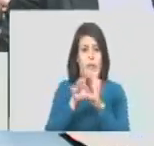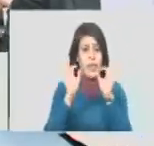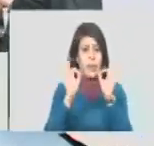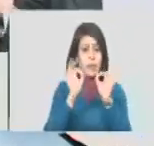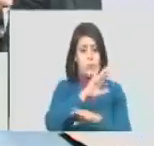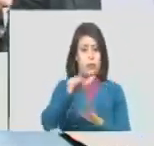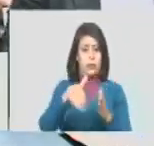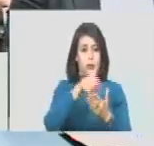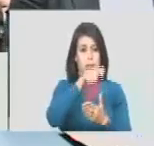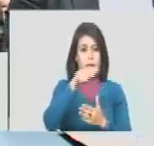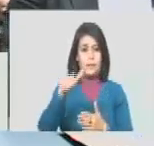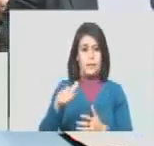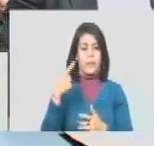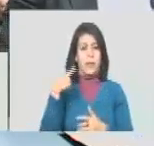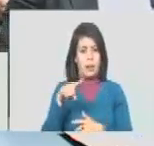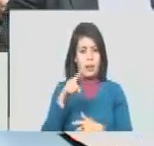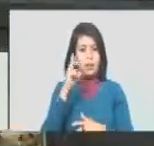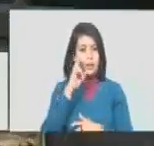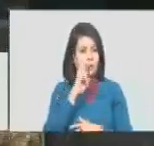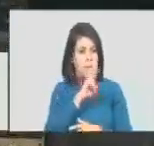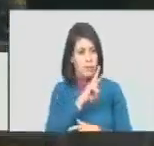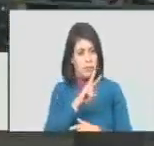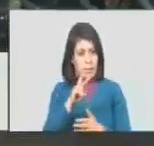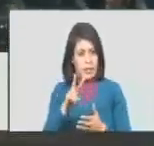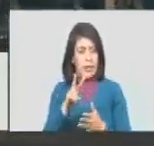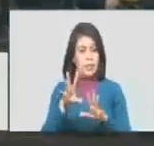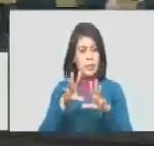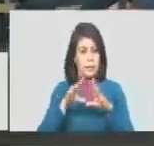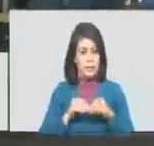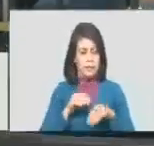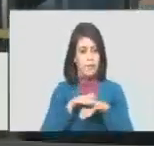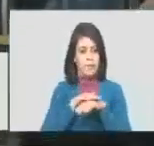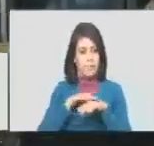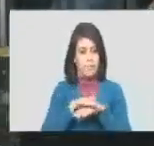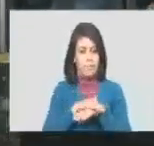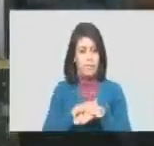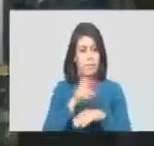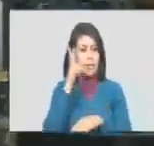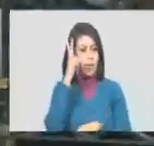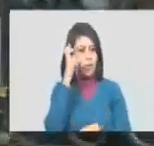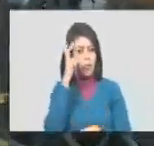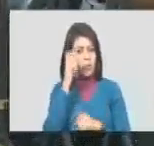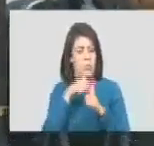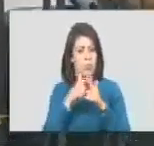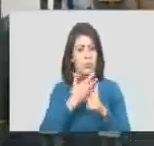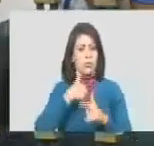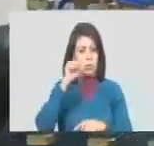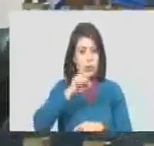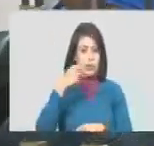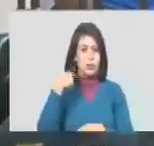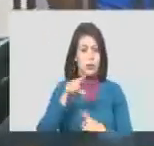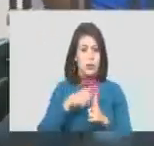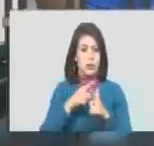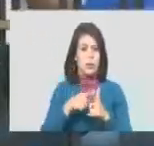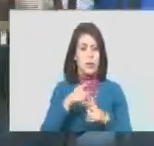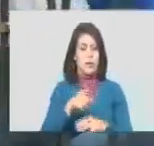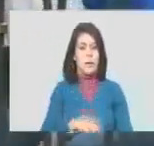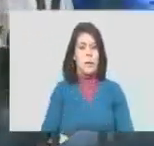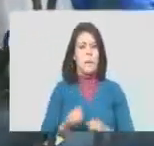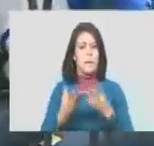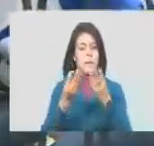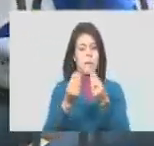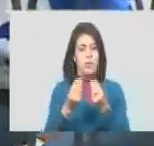de todas las personas, hay que tomarlas en cuenta. Escúchennos, escúchennos. Nosotros sí tenemos mucho que dar